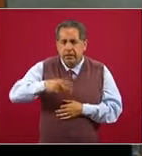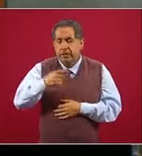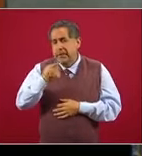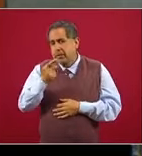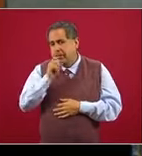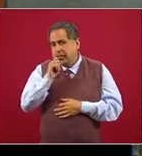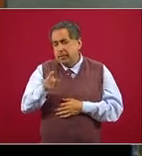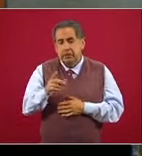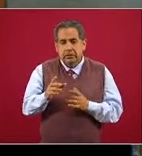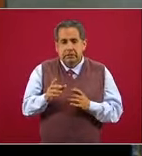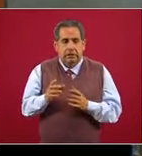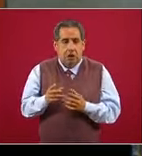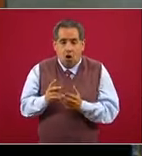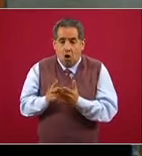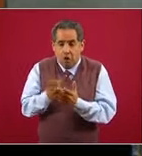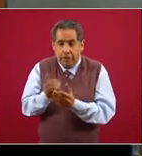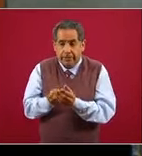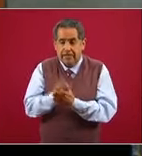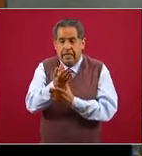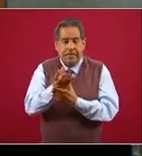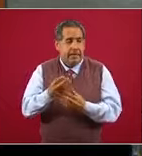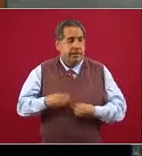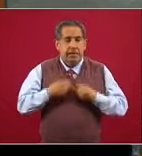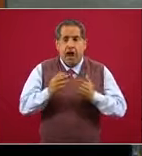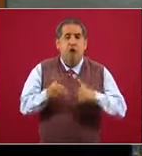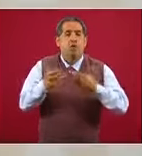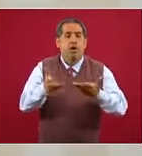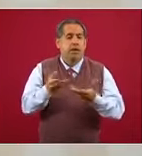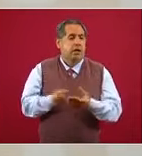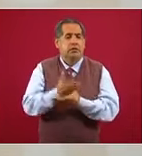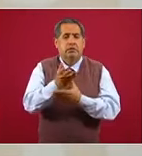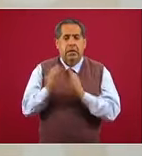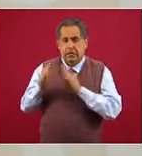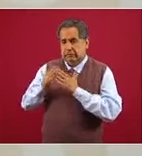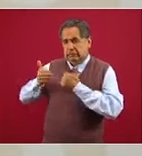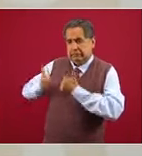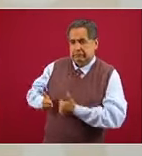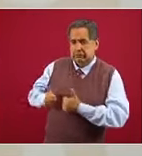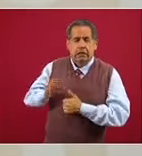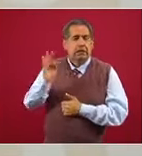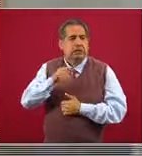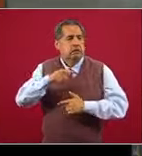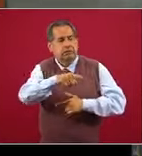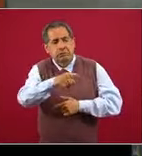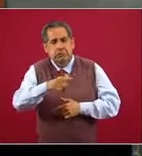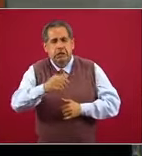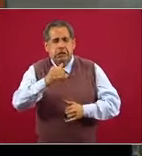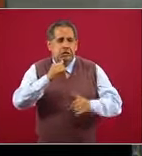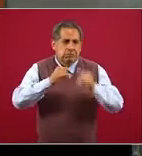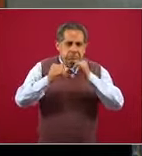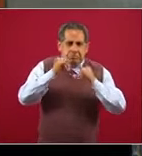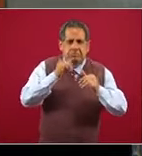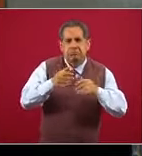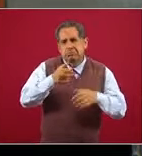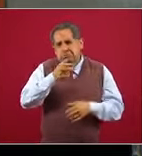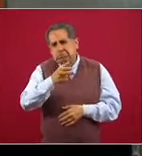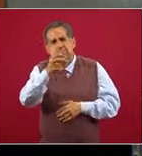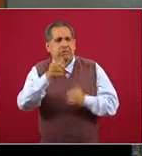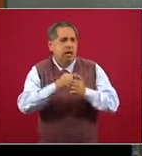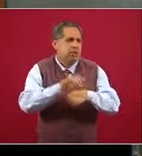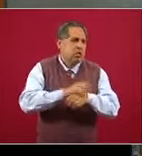implica, pues, volver a salir, volver a vivir fuera de lo que es el confinamiento, ir quizás a tomar una copa con sus amigos,